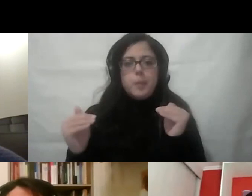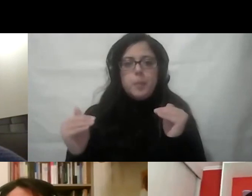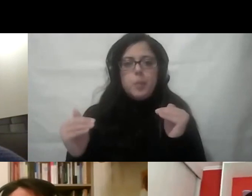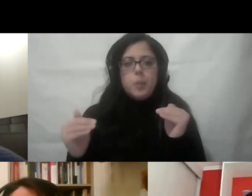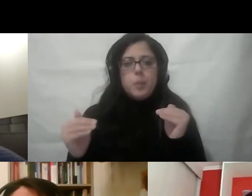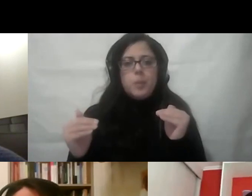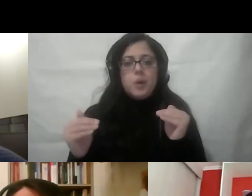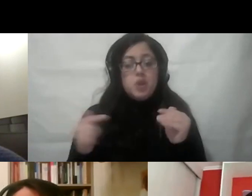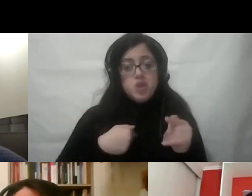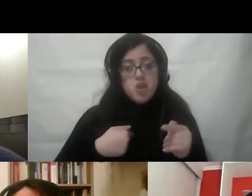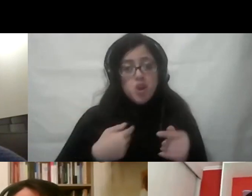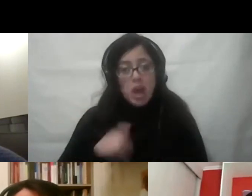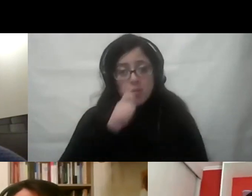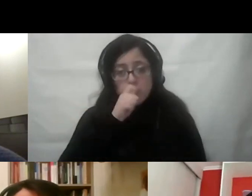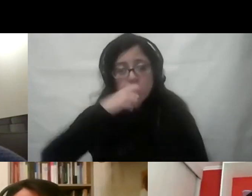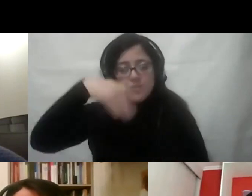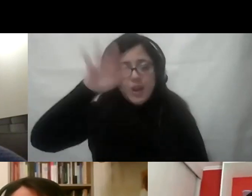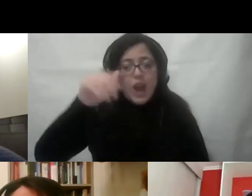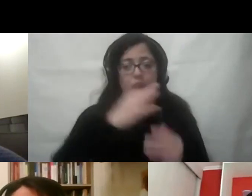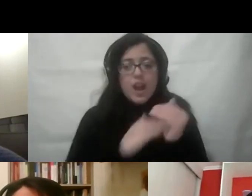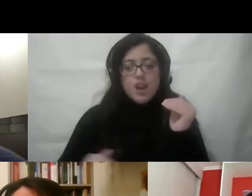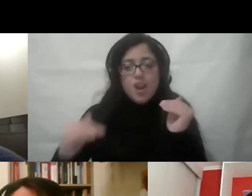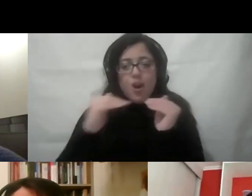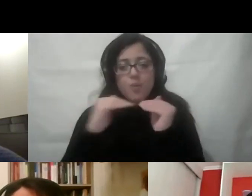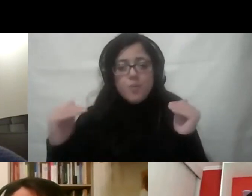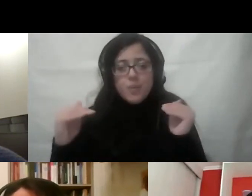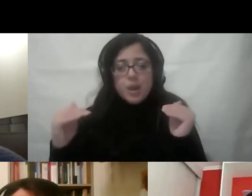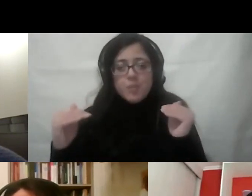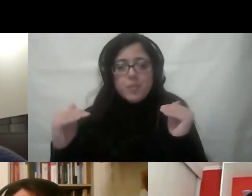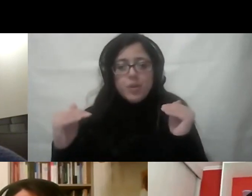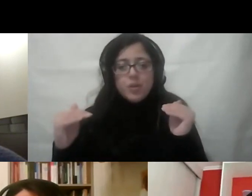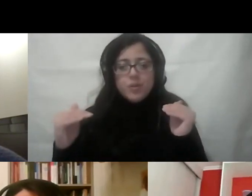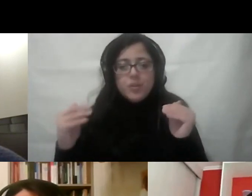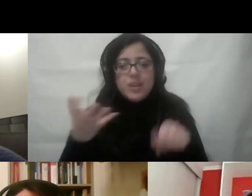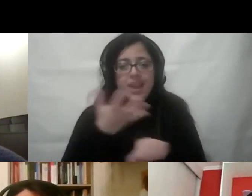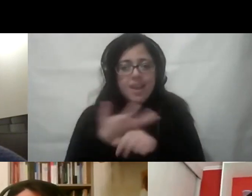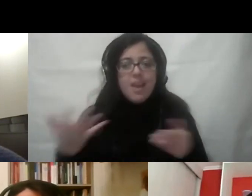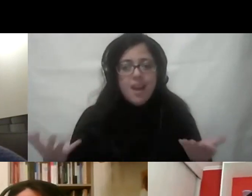que son los mismos que aparecen en una serie de elementos